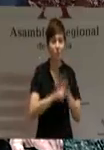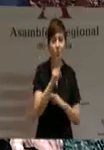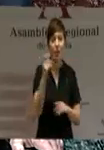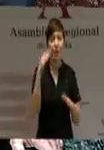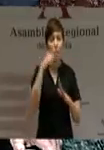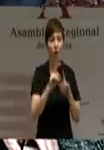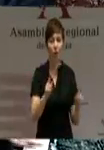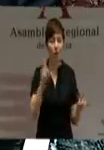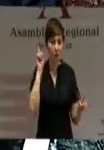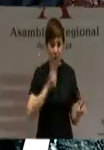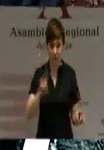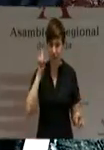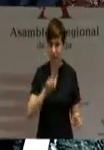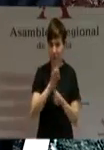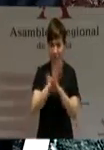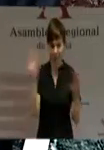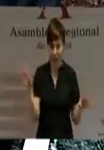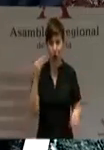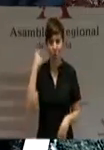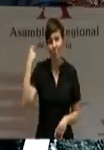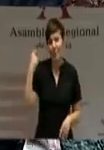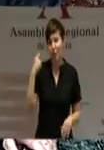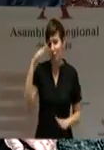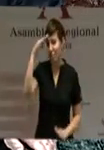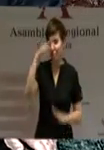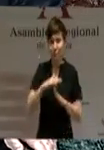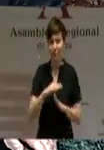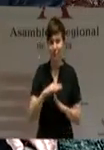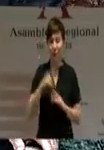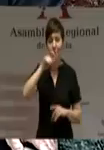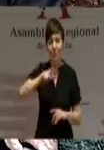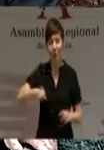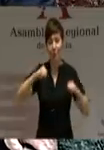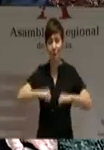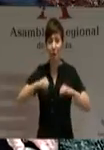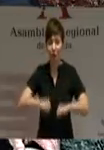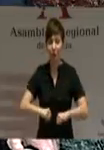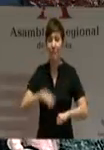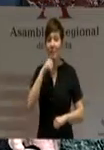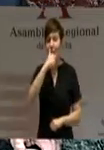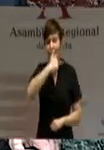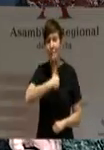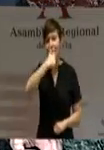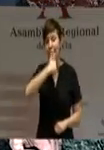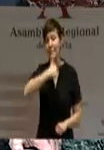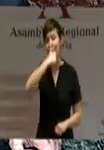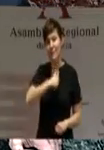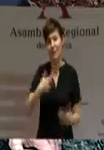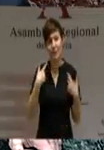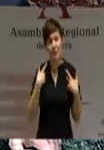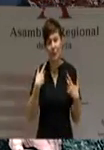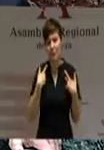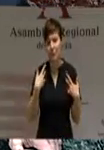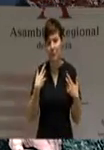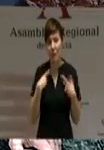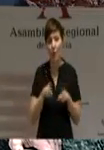inventario. No solo no están congeladas, sino que además las personas mayores tienen que soportar una precariedad adicional al ser el